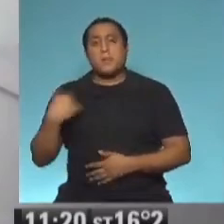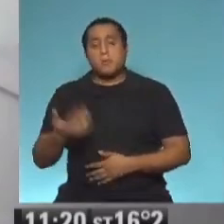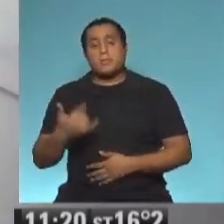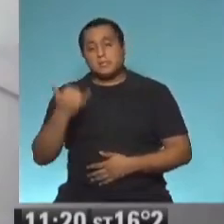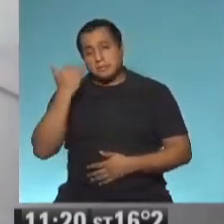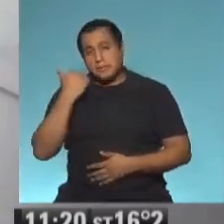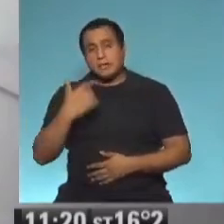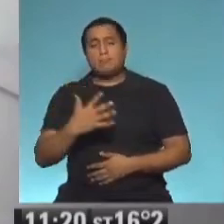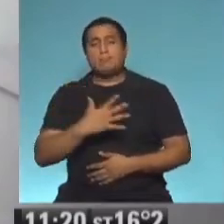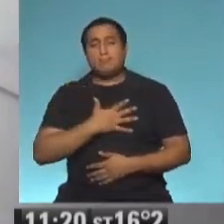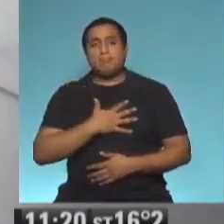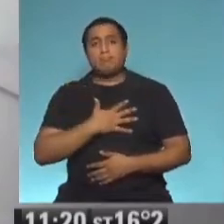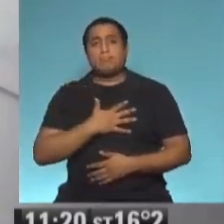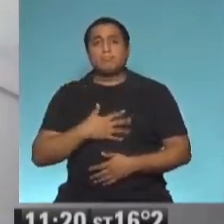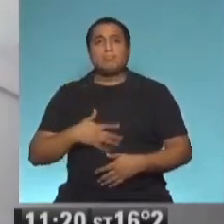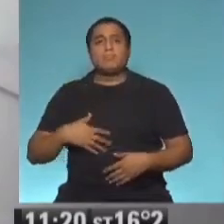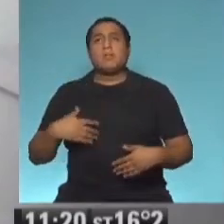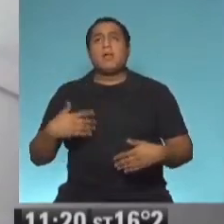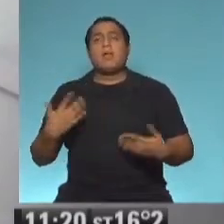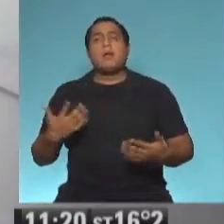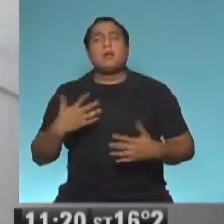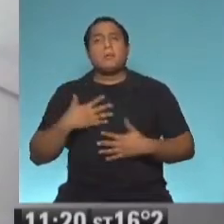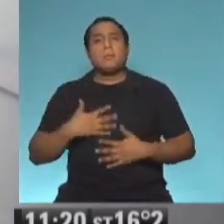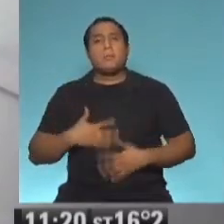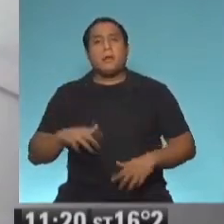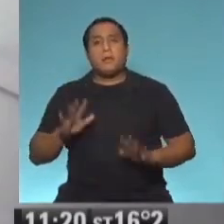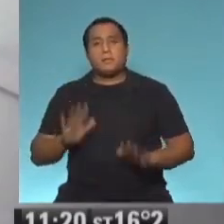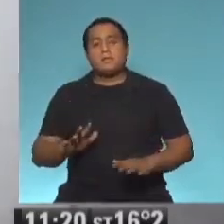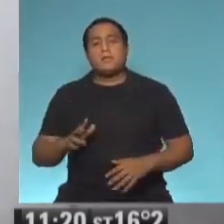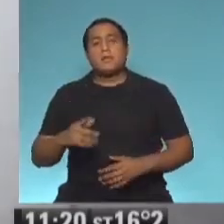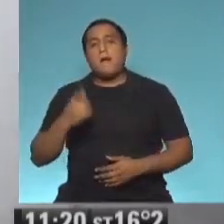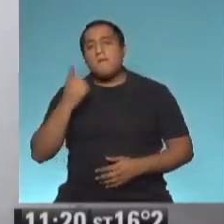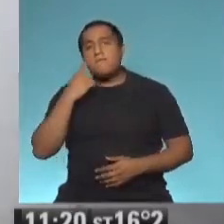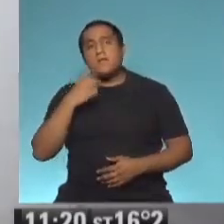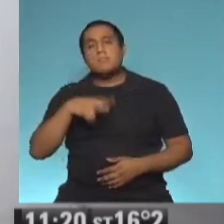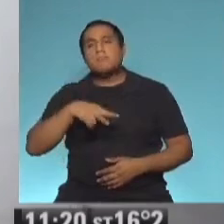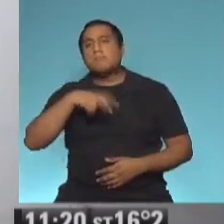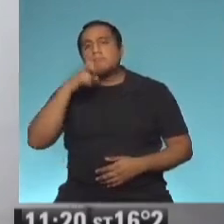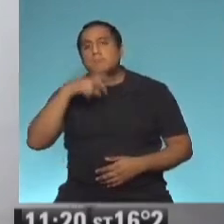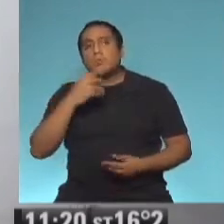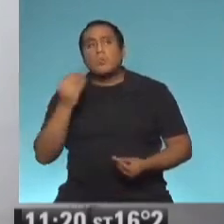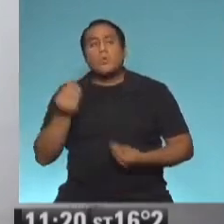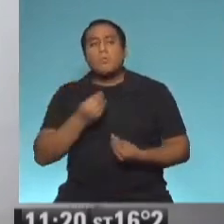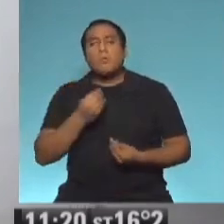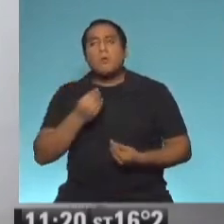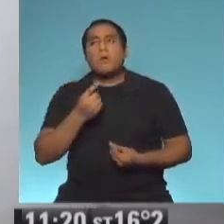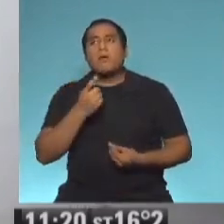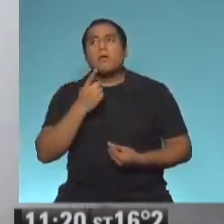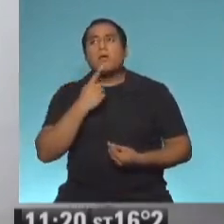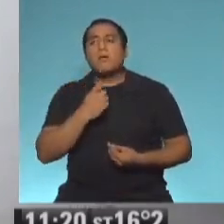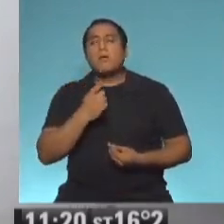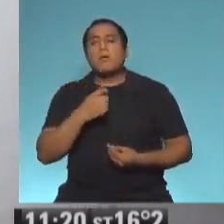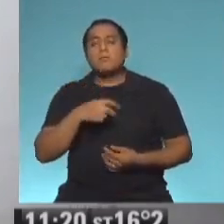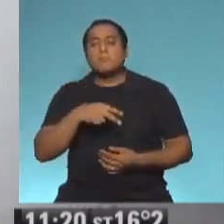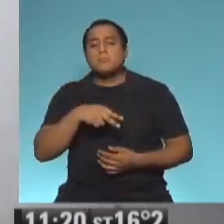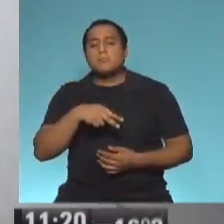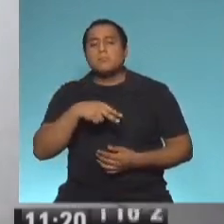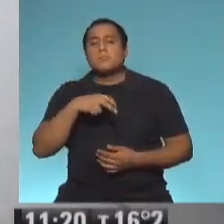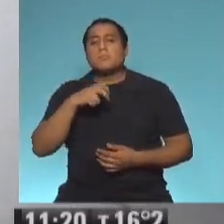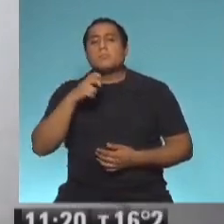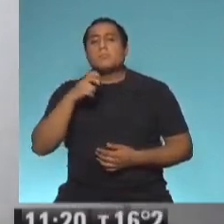que estás en esa postura, comenzás a observar tu respiración, cómo respirás, qué cantidad de veces